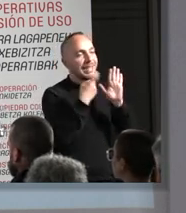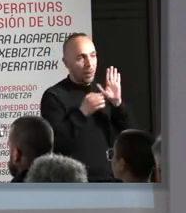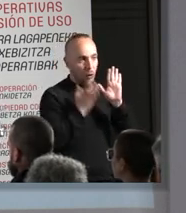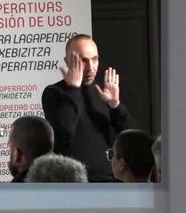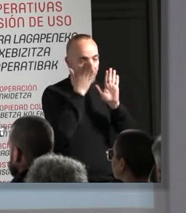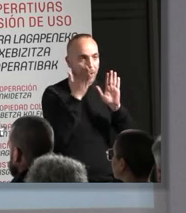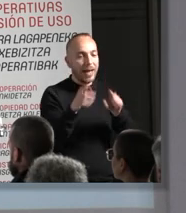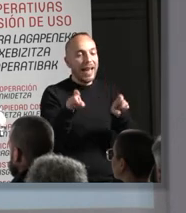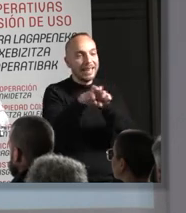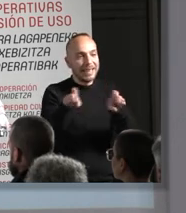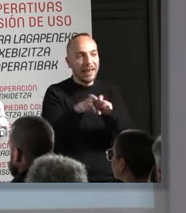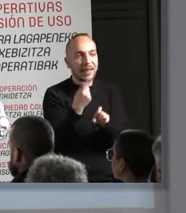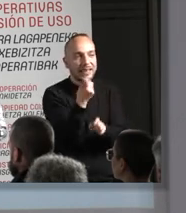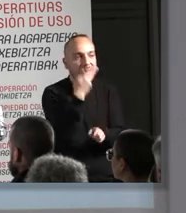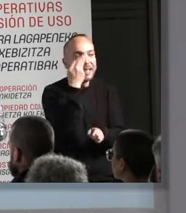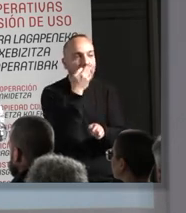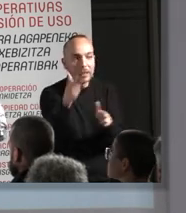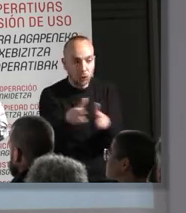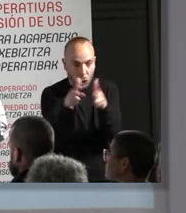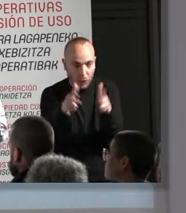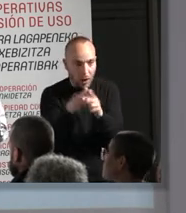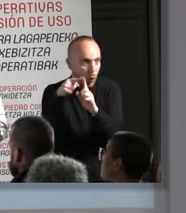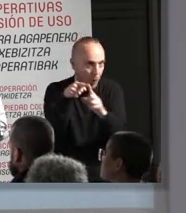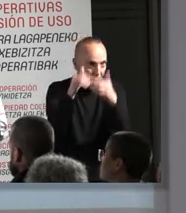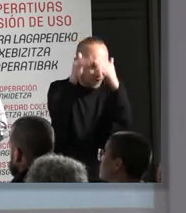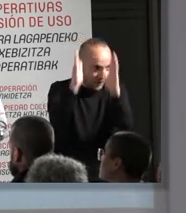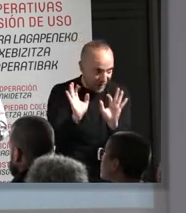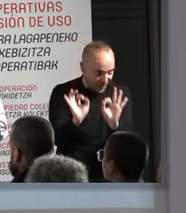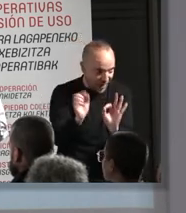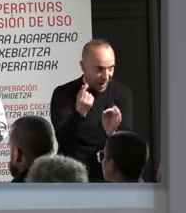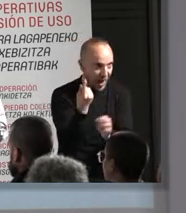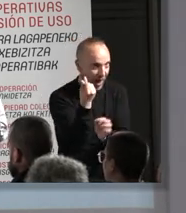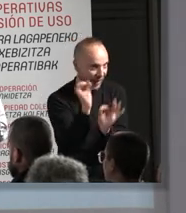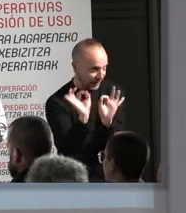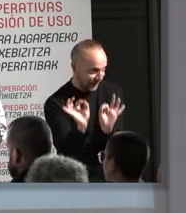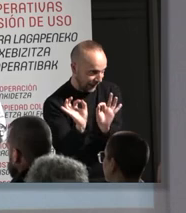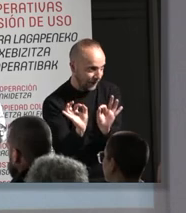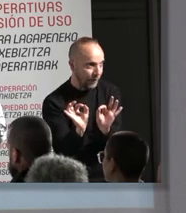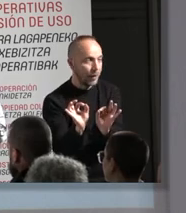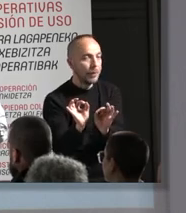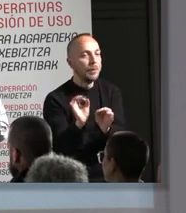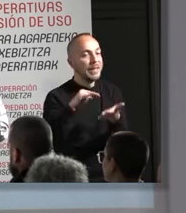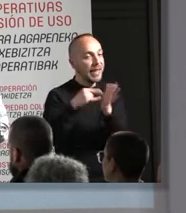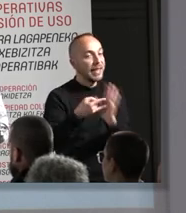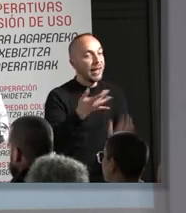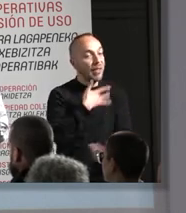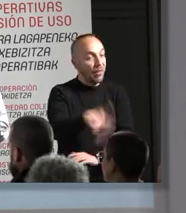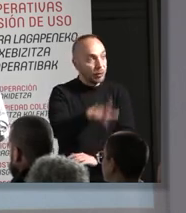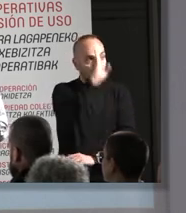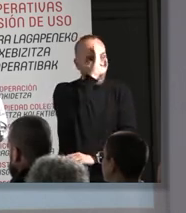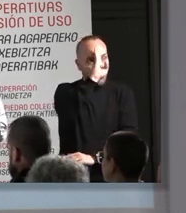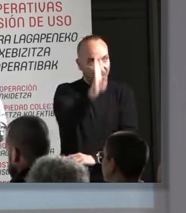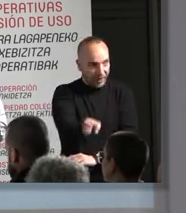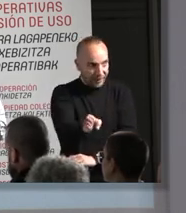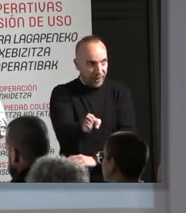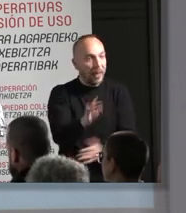con interés social y para fines de vivienda, asequible, digamos, la técnica de la cesión directa. Esa puede ser una técnica